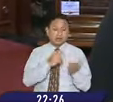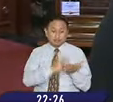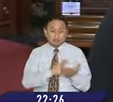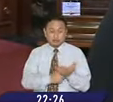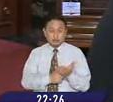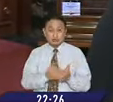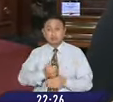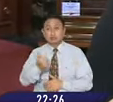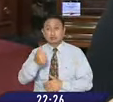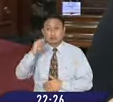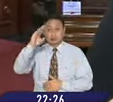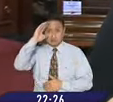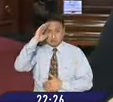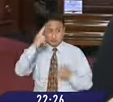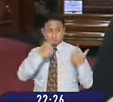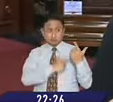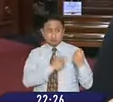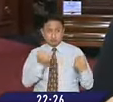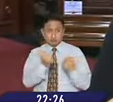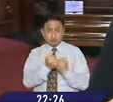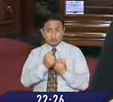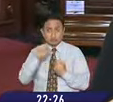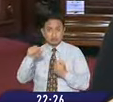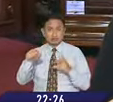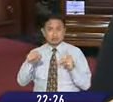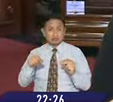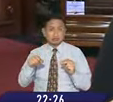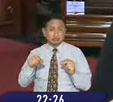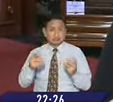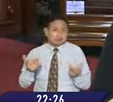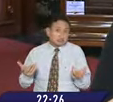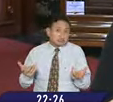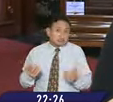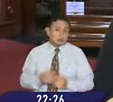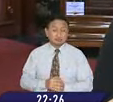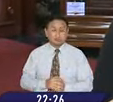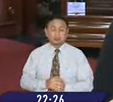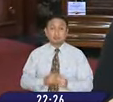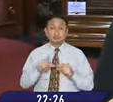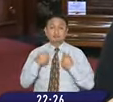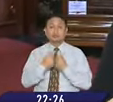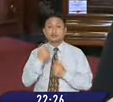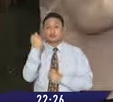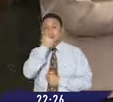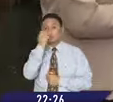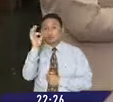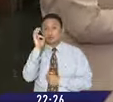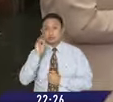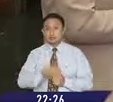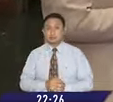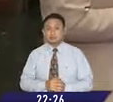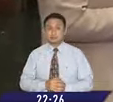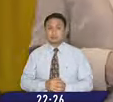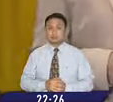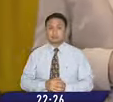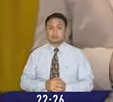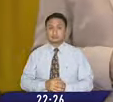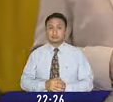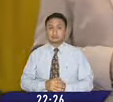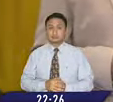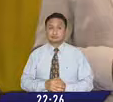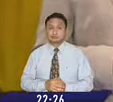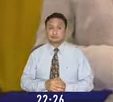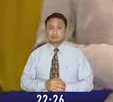Armadas deben o no colaborar con la Policía Nacional para combatir el crimen organizado, el narcotráfico y la delincuencia común. Informó